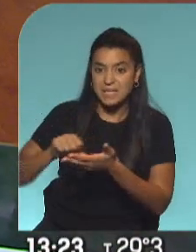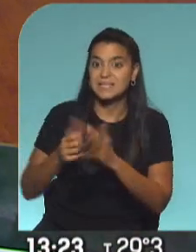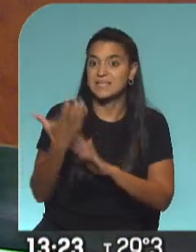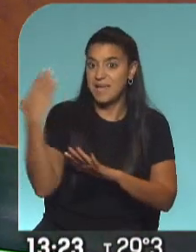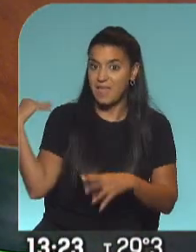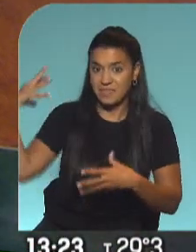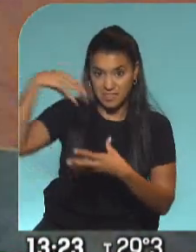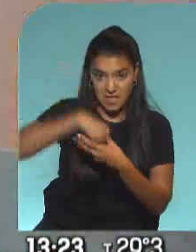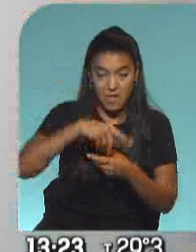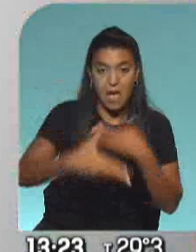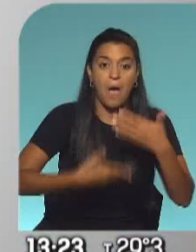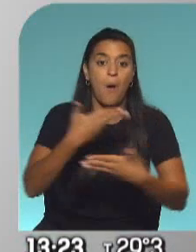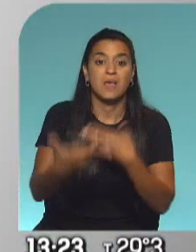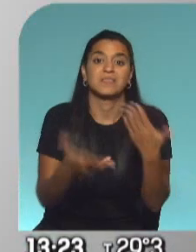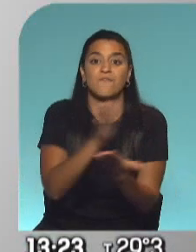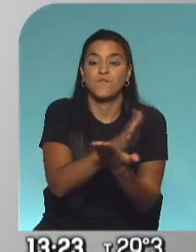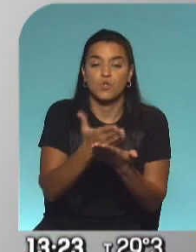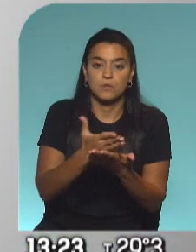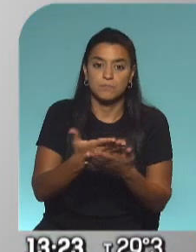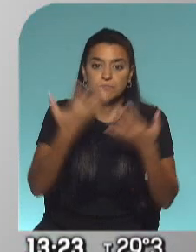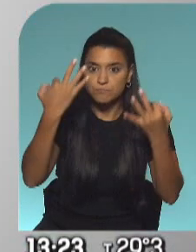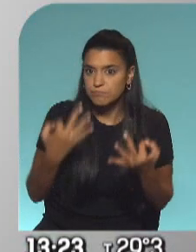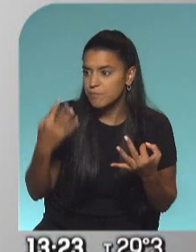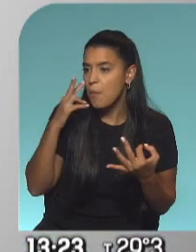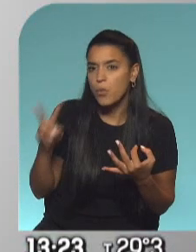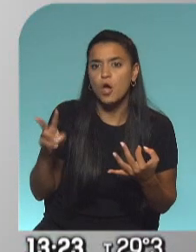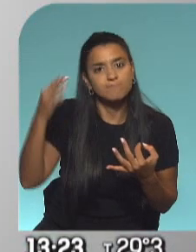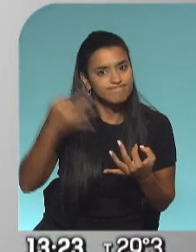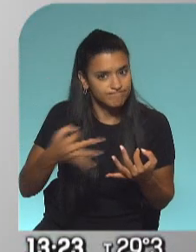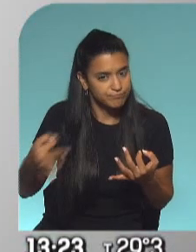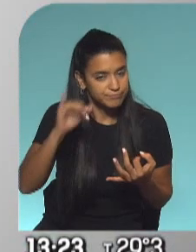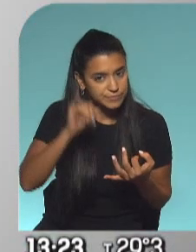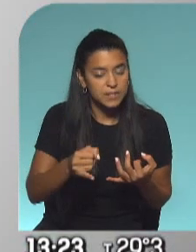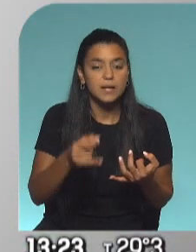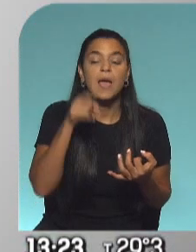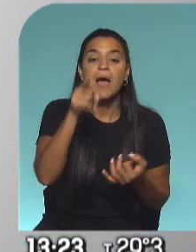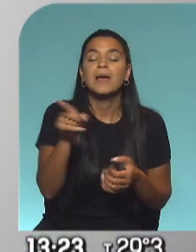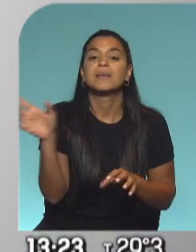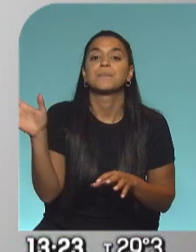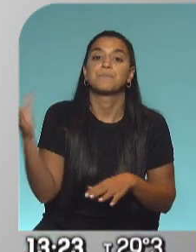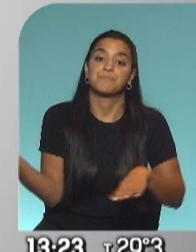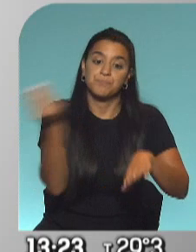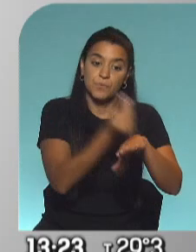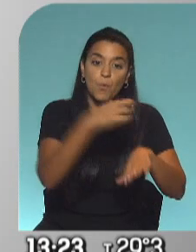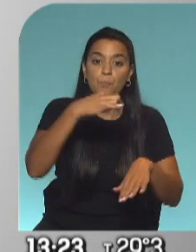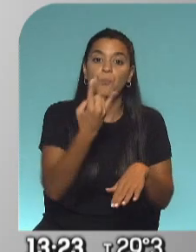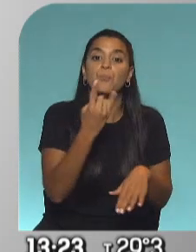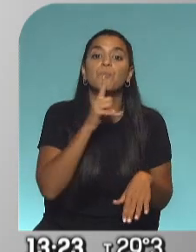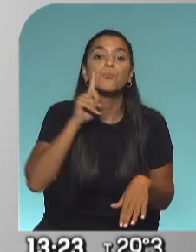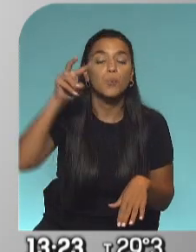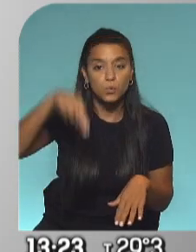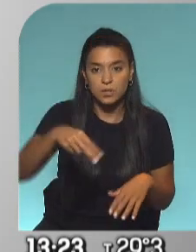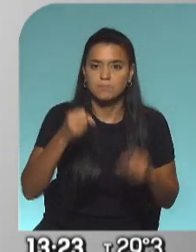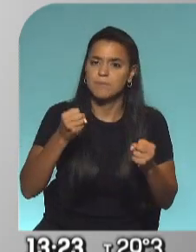soviética como un avance sobre sus fronteras, leyó correctamente, porque es lo que eran los hechos, y sobre todo a partir de la llegada al poder de Vladimir Putin, su consolidación